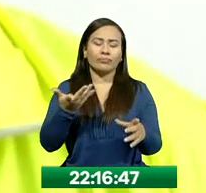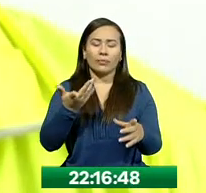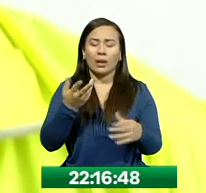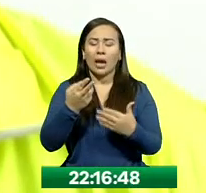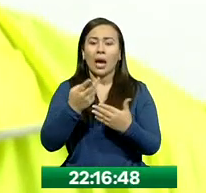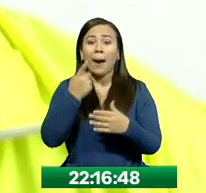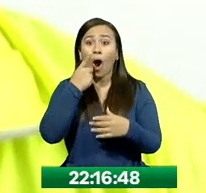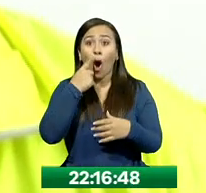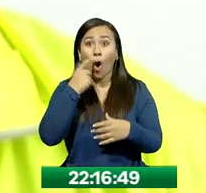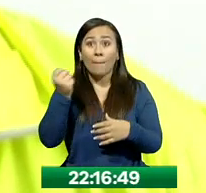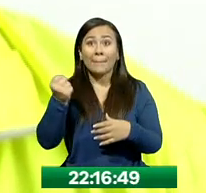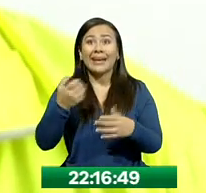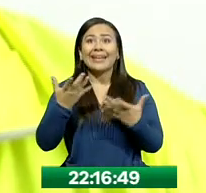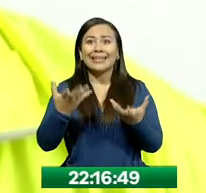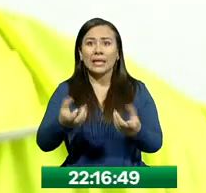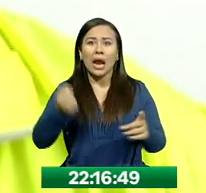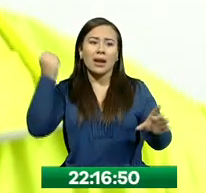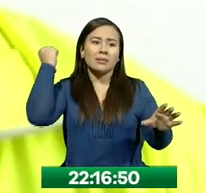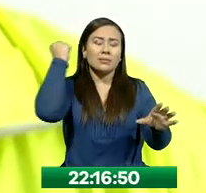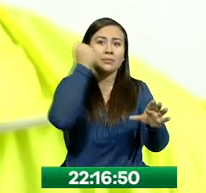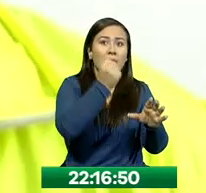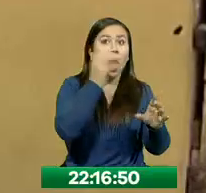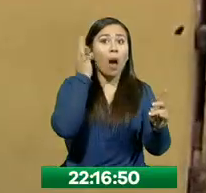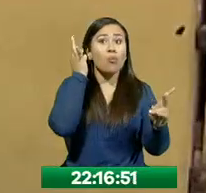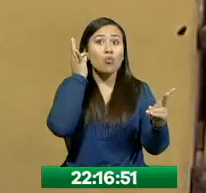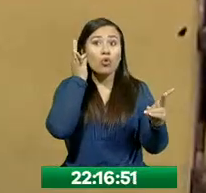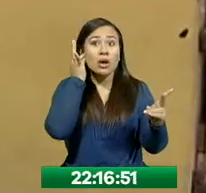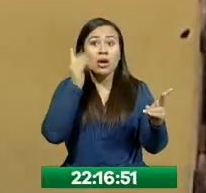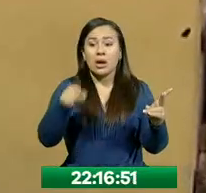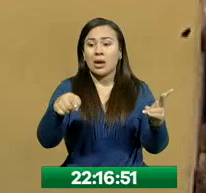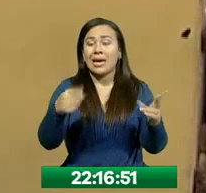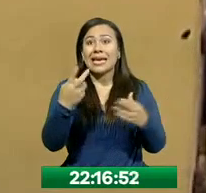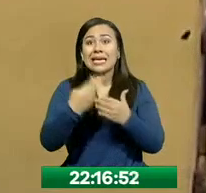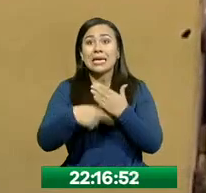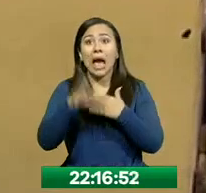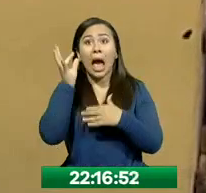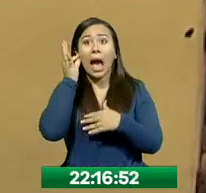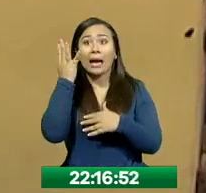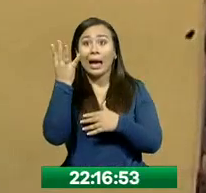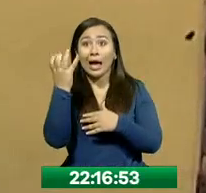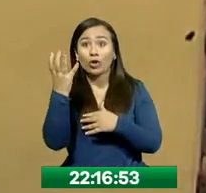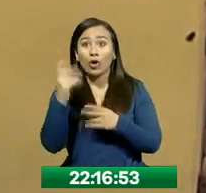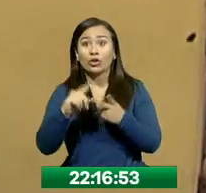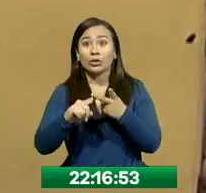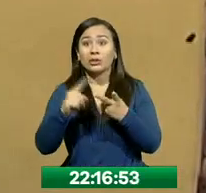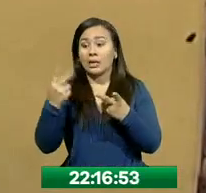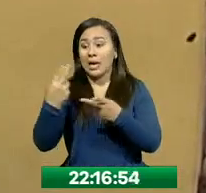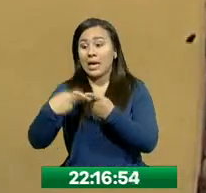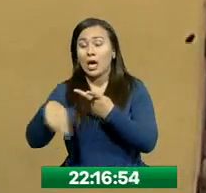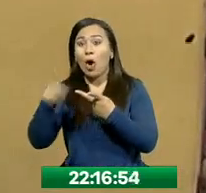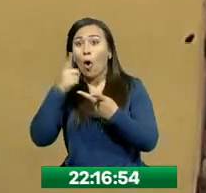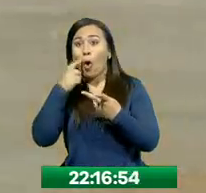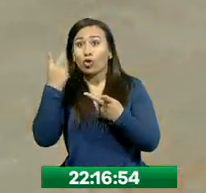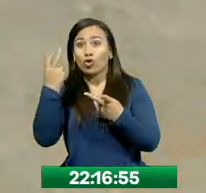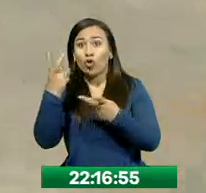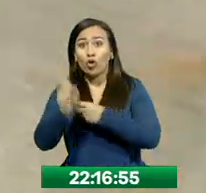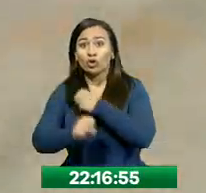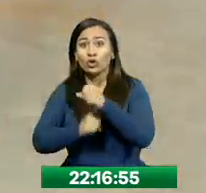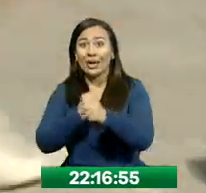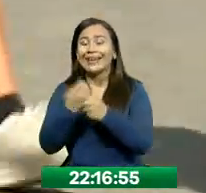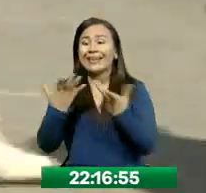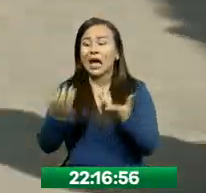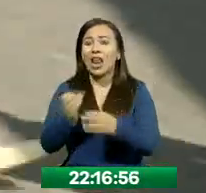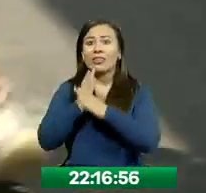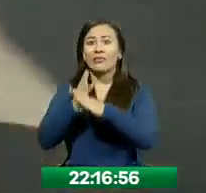hijos, una joven de 14 años y un joven de 12 años, tratan de impedir esta agresión del padre a su mamá. Coge él